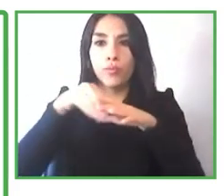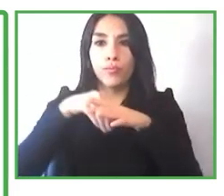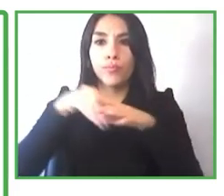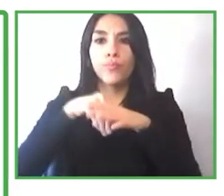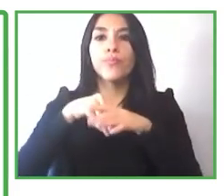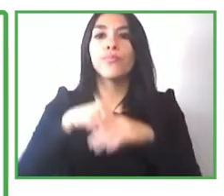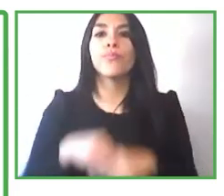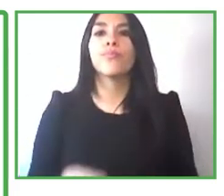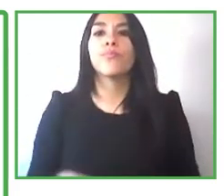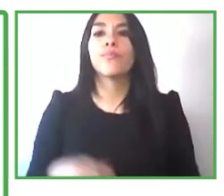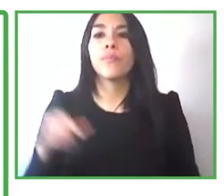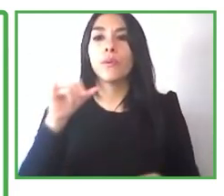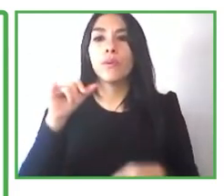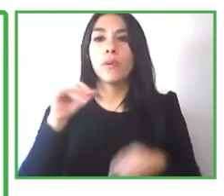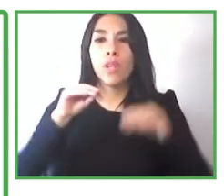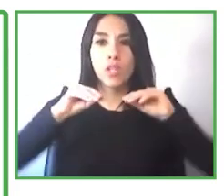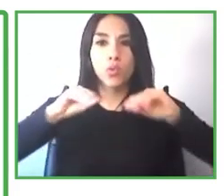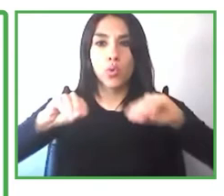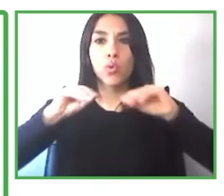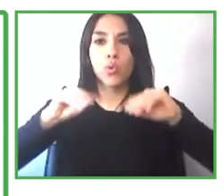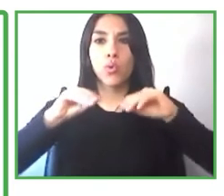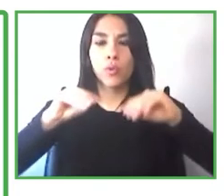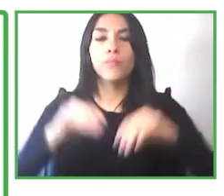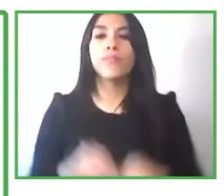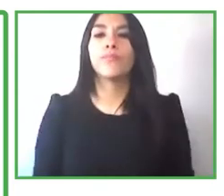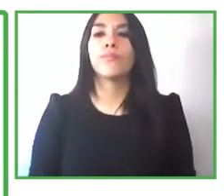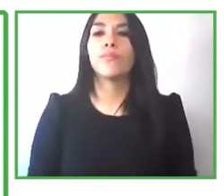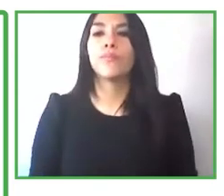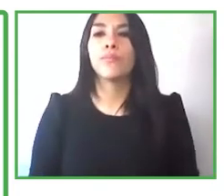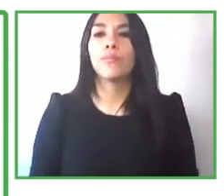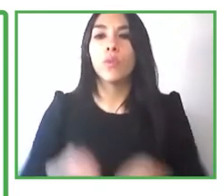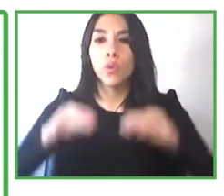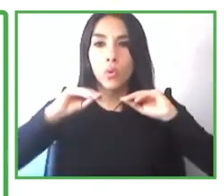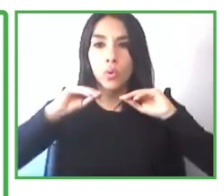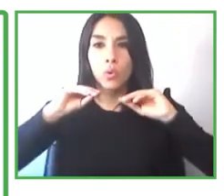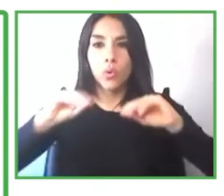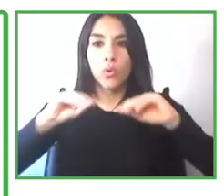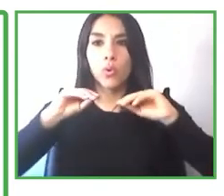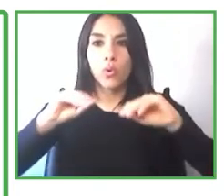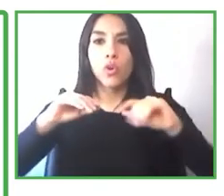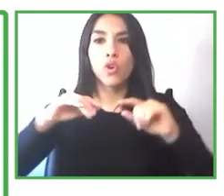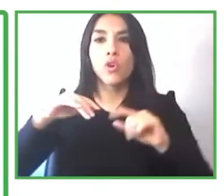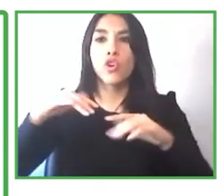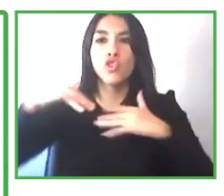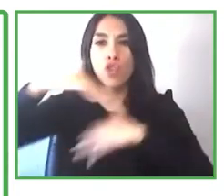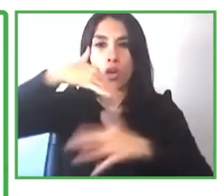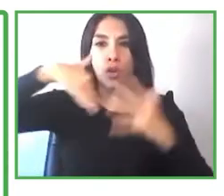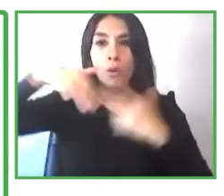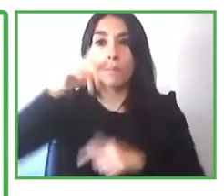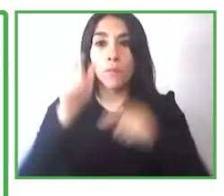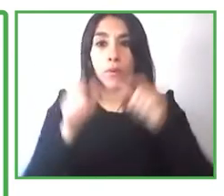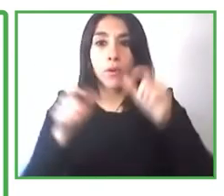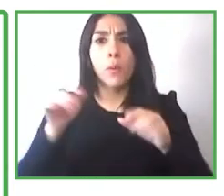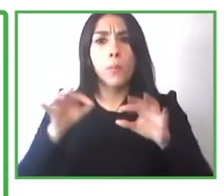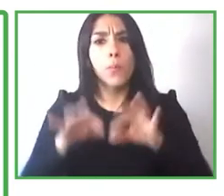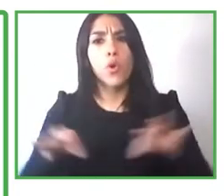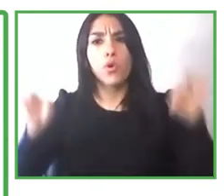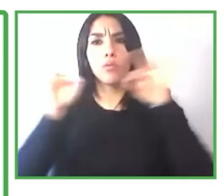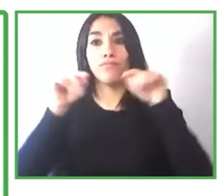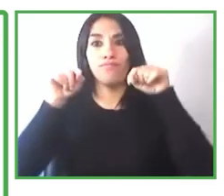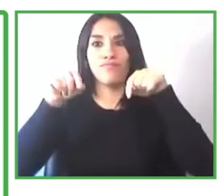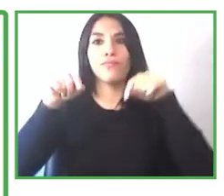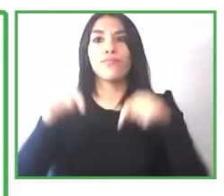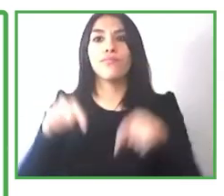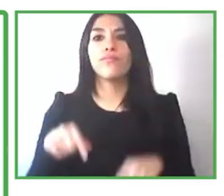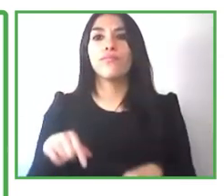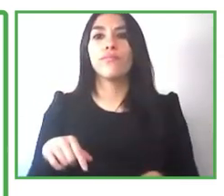también educación e inclusión en la sociedad. Y lo que es importante para nosotros, para nuestro equipo y para nuestros graduados